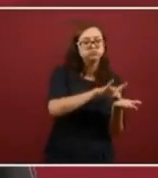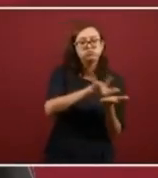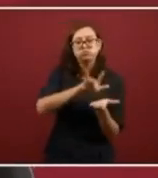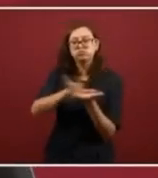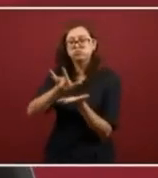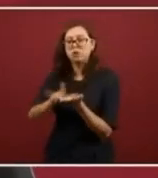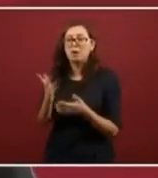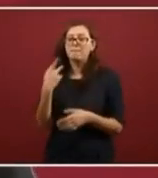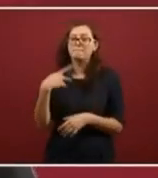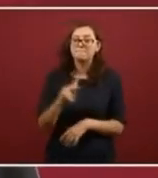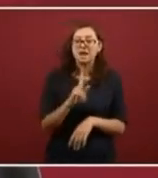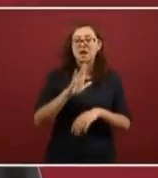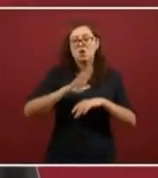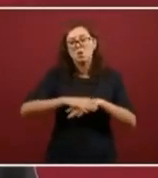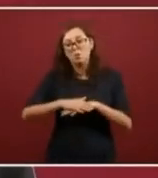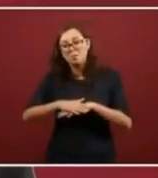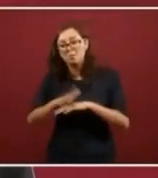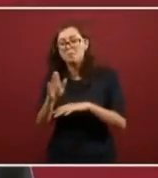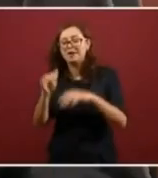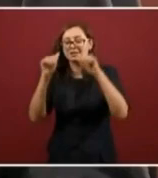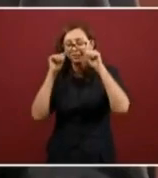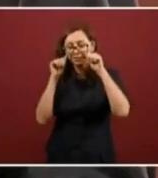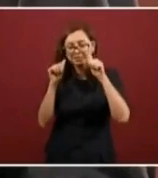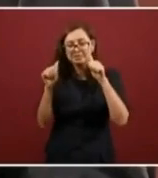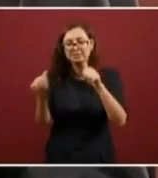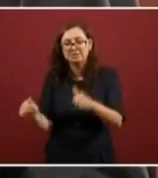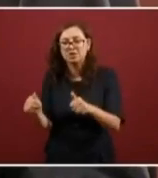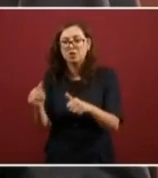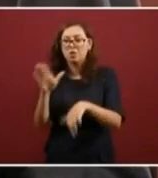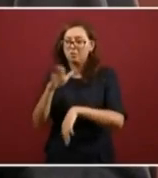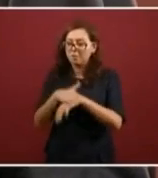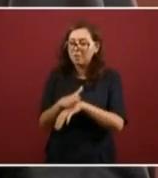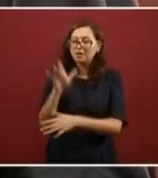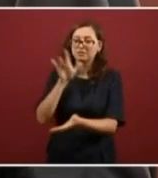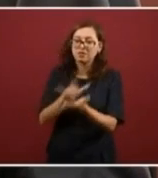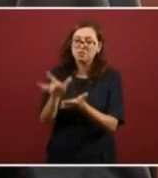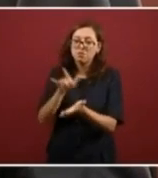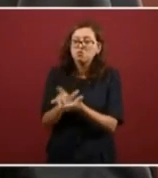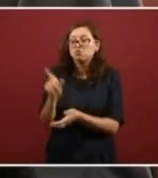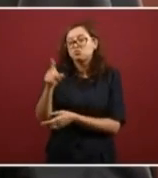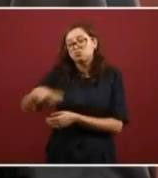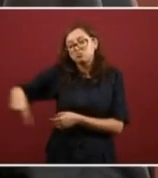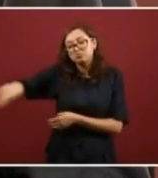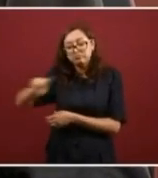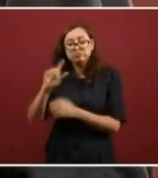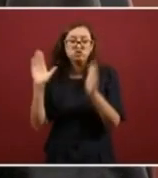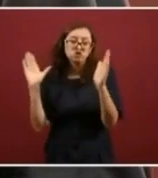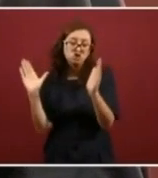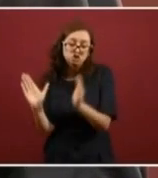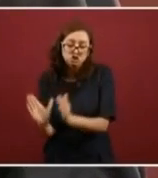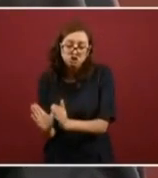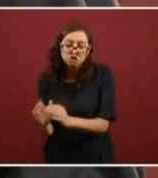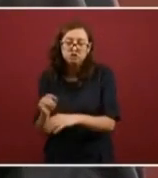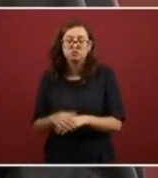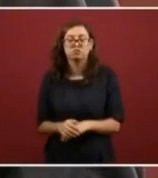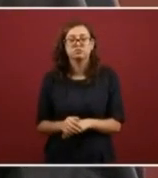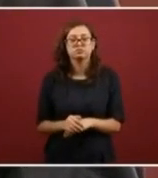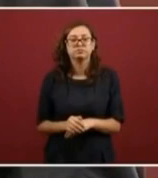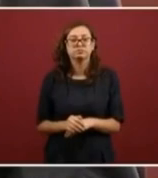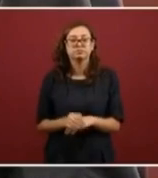más a los productores, se está apoyando más a los productores pequeños, en el caso de los productores de